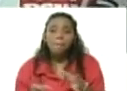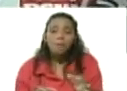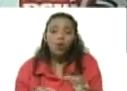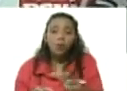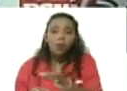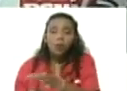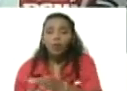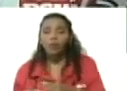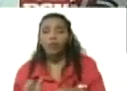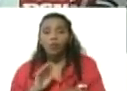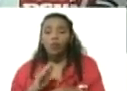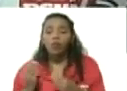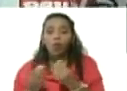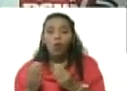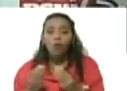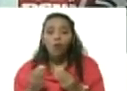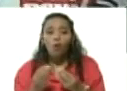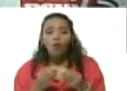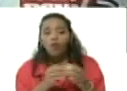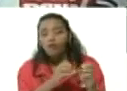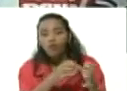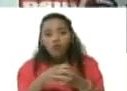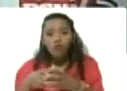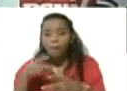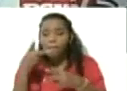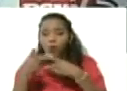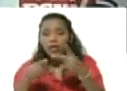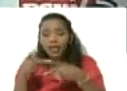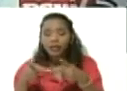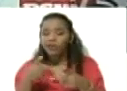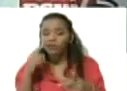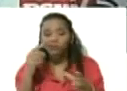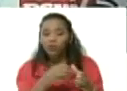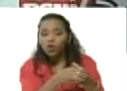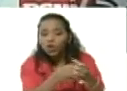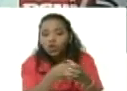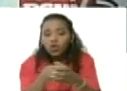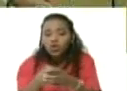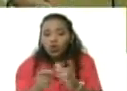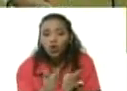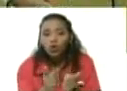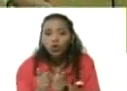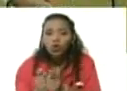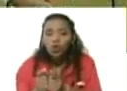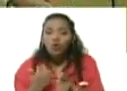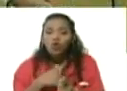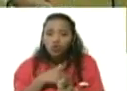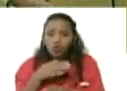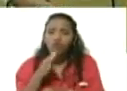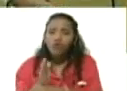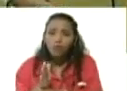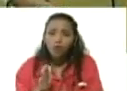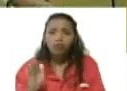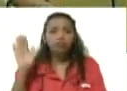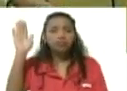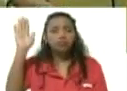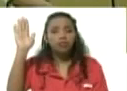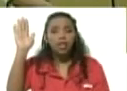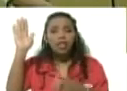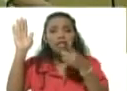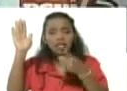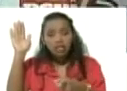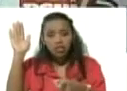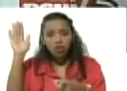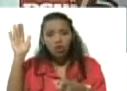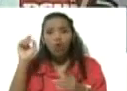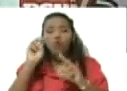política. Bueno, nosotros fuimos, levantamos la mano y se tomó una decisión de elegir un nuevo